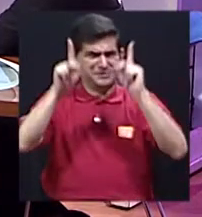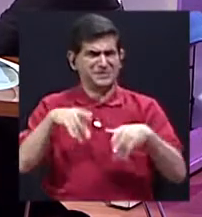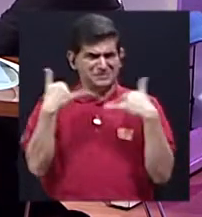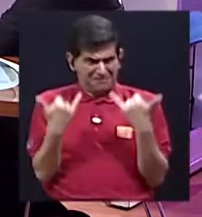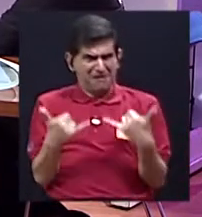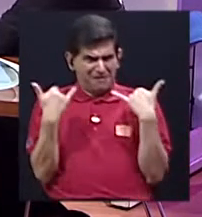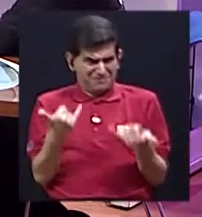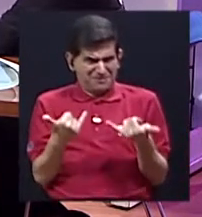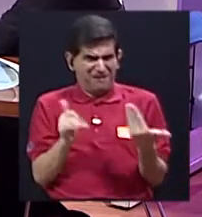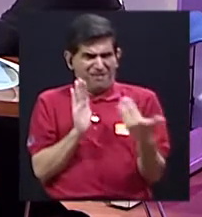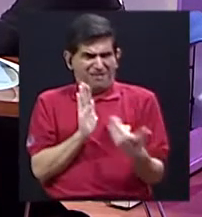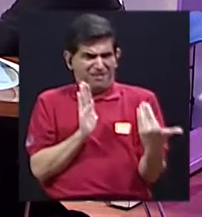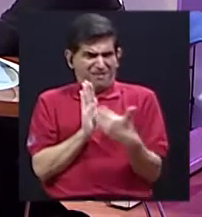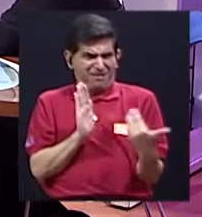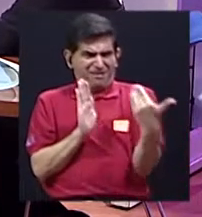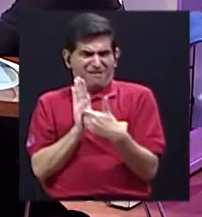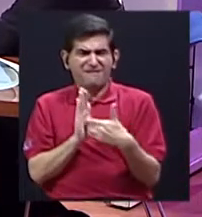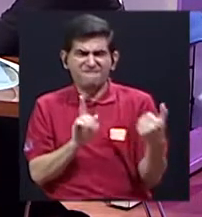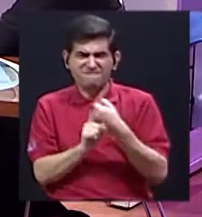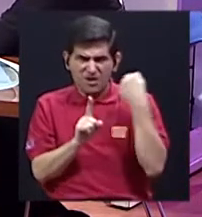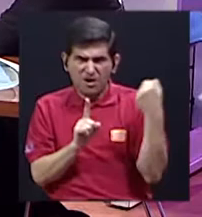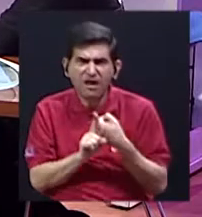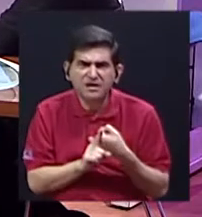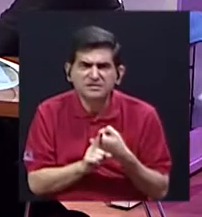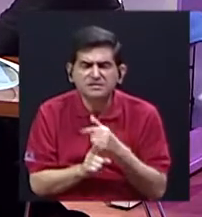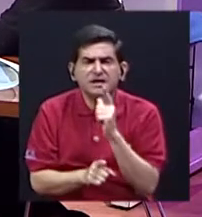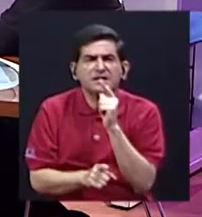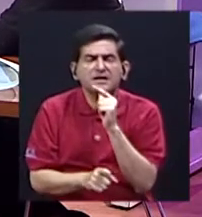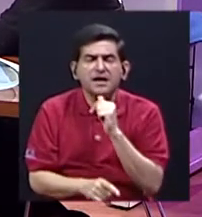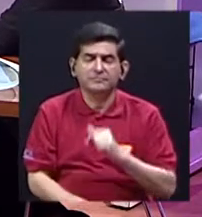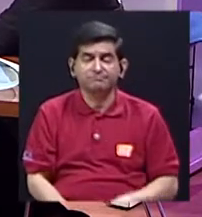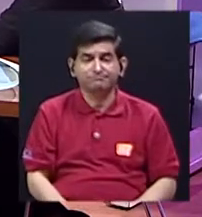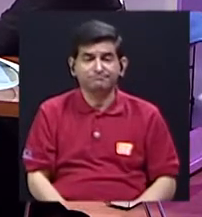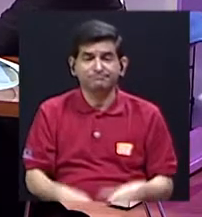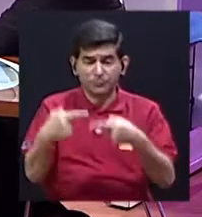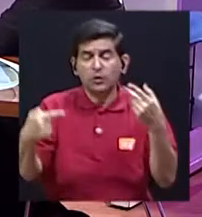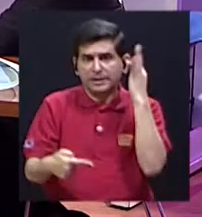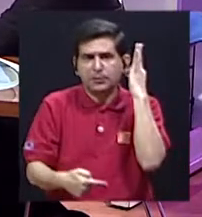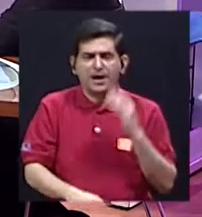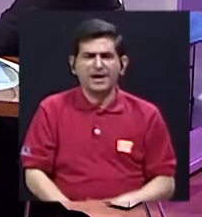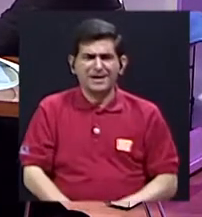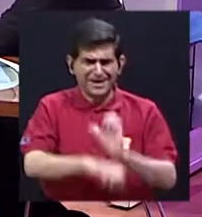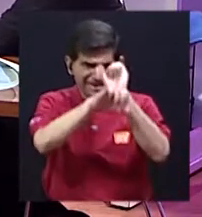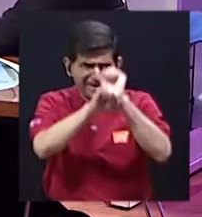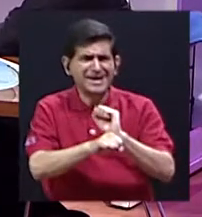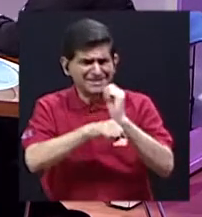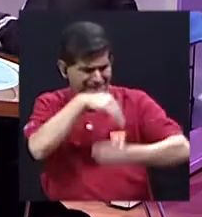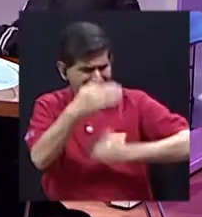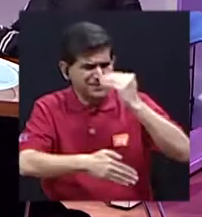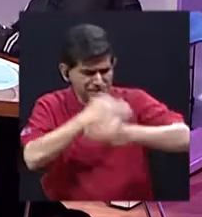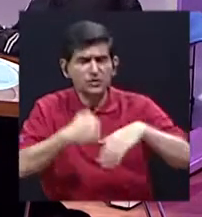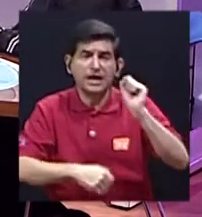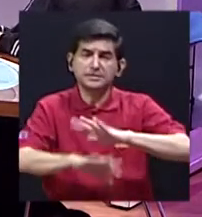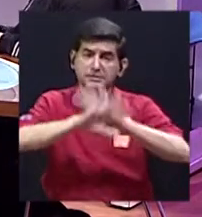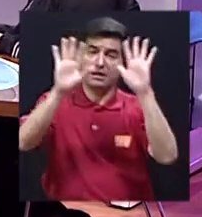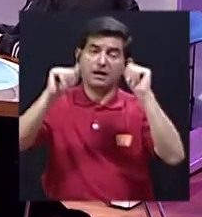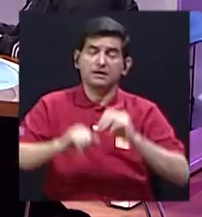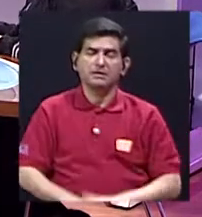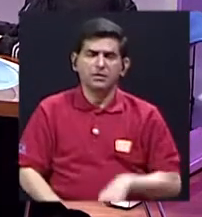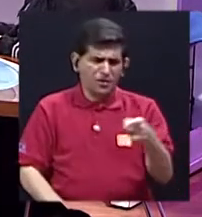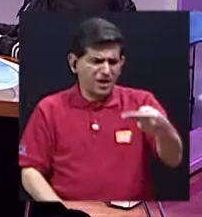en este momento están sufriendo una mayor violencia son las mujeres y que la han sufrido tradicionalmente todo sea claro ese